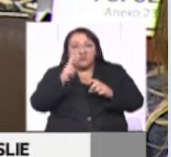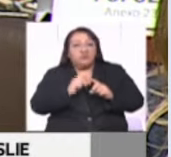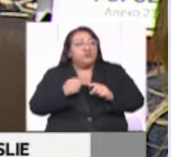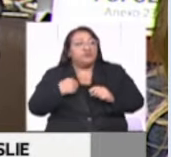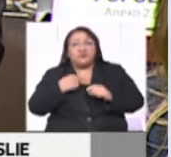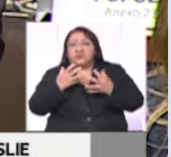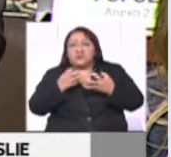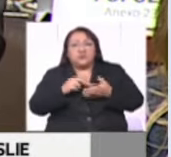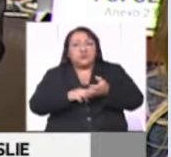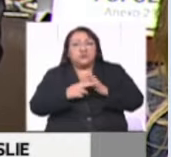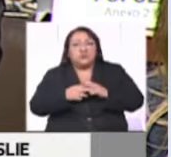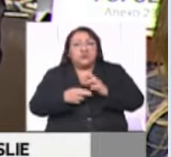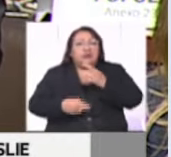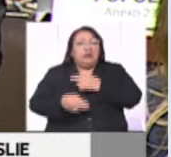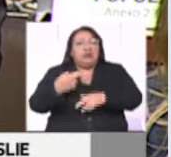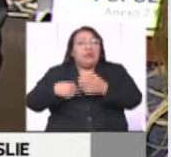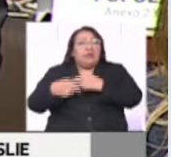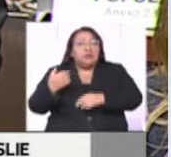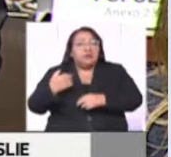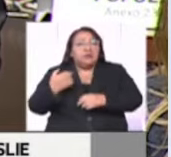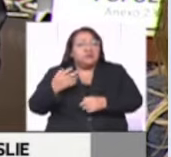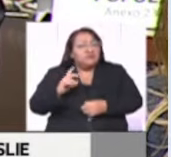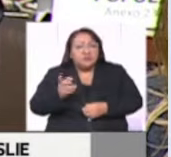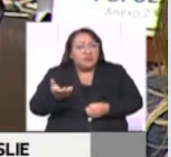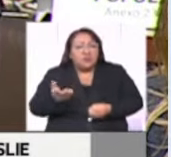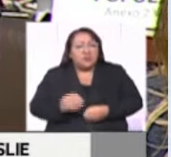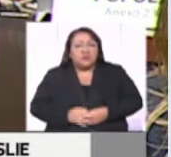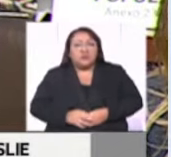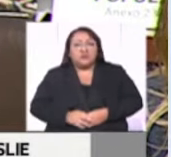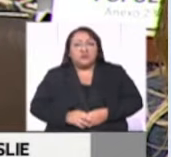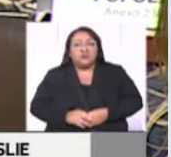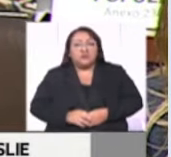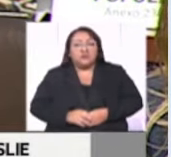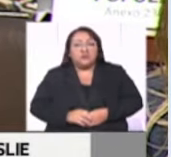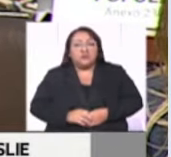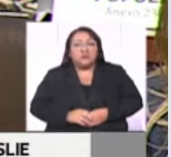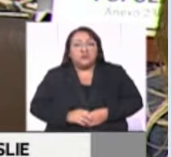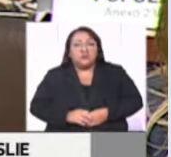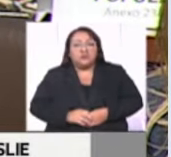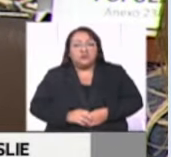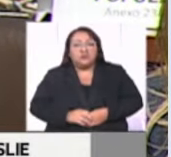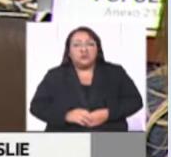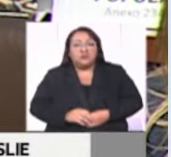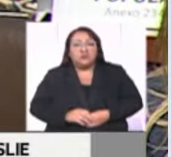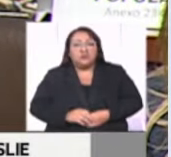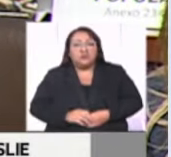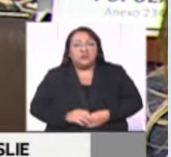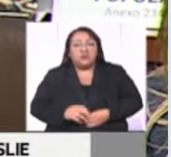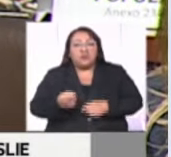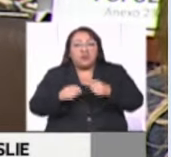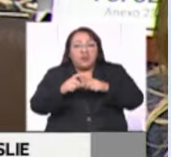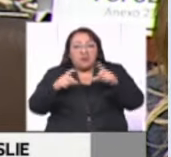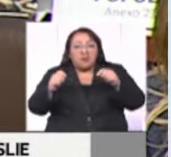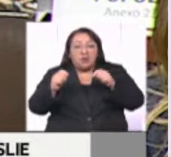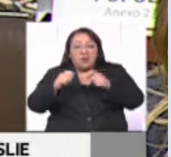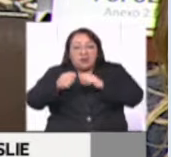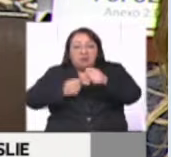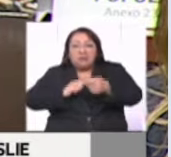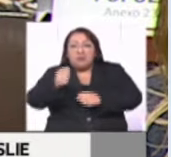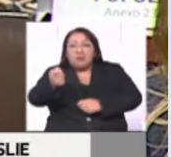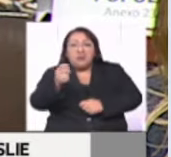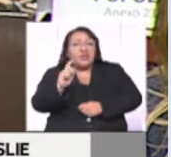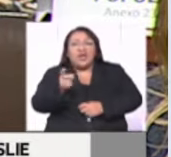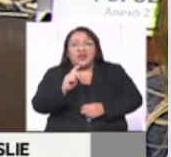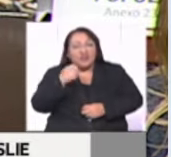estamos pretendiendo regresar a las épocas antiguas de las calendas griegas donde se vendían los boletos de manera